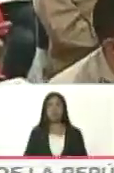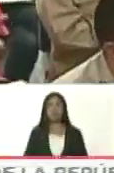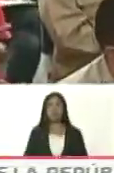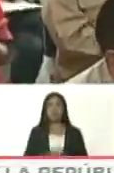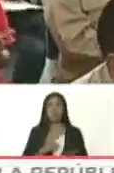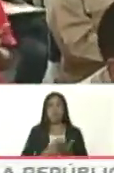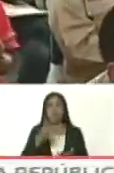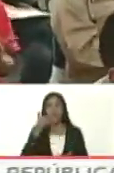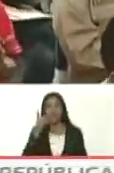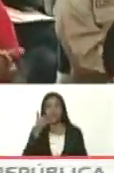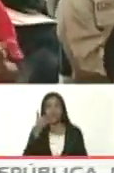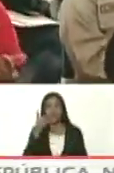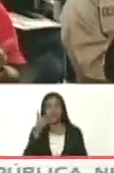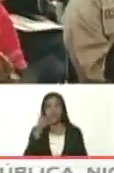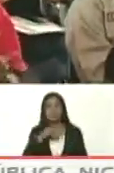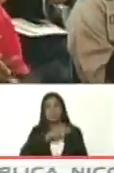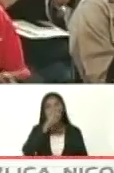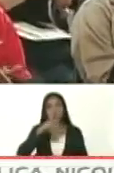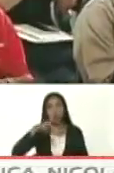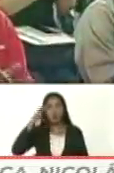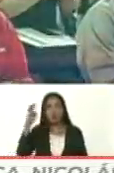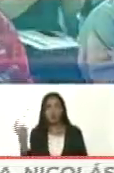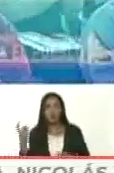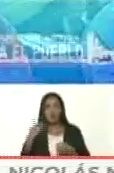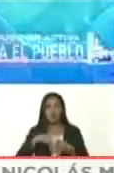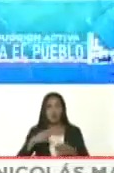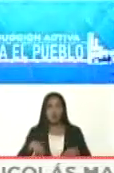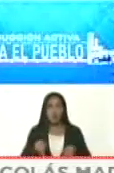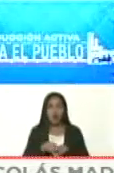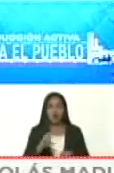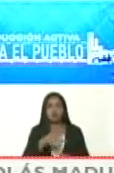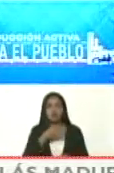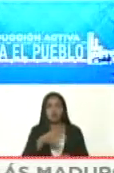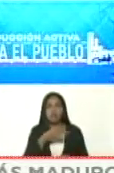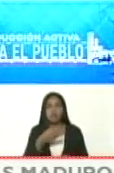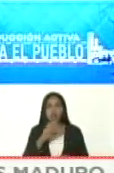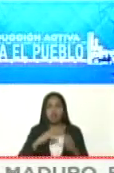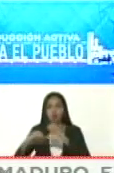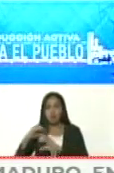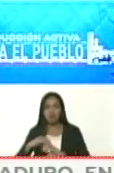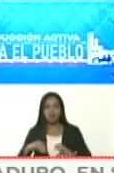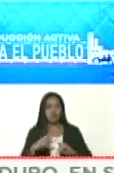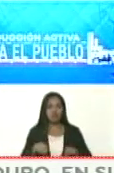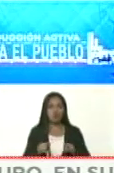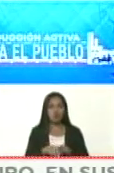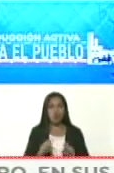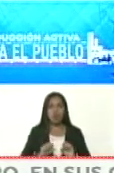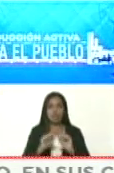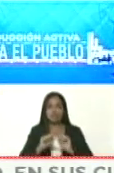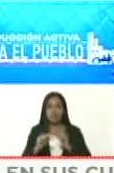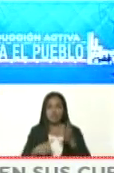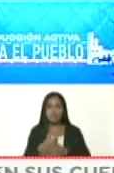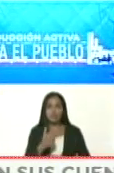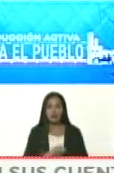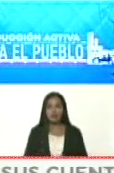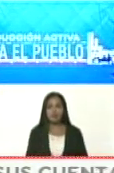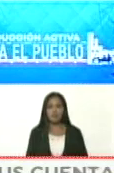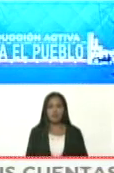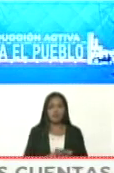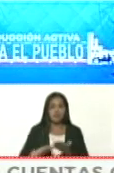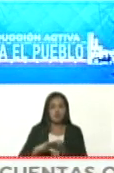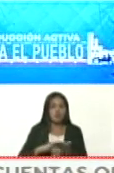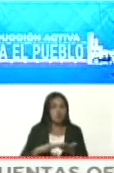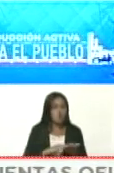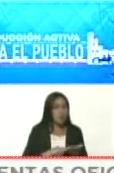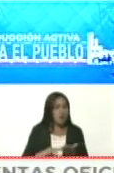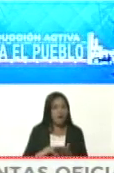CanTV, Movilnet y la Corporación Socialista de Telecomunicaciones avanzando,